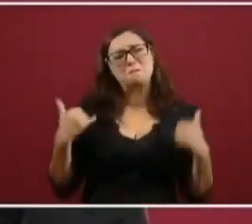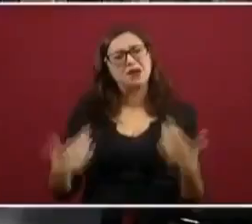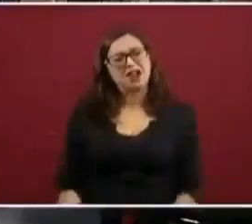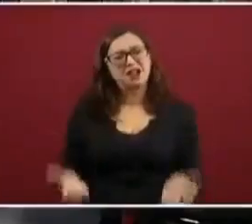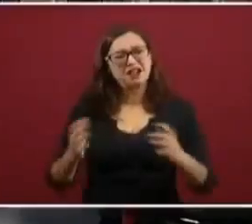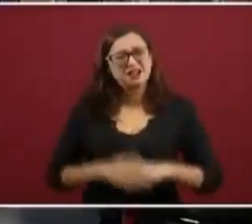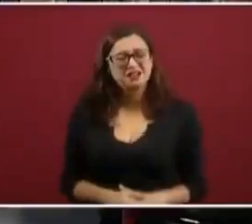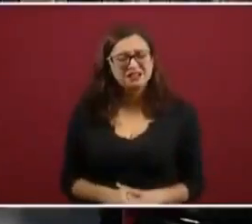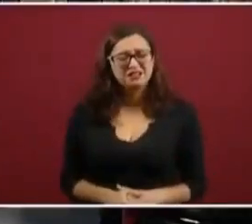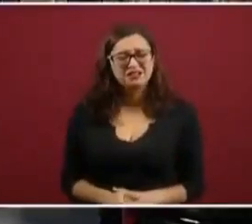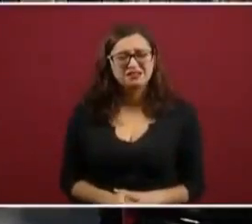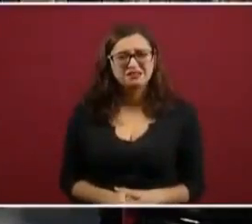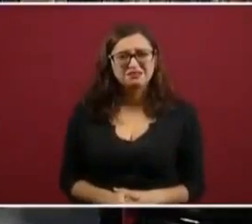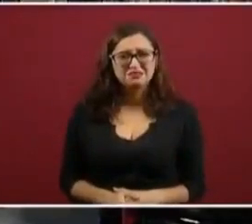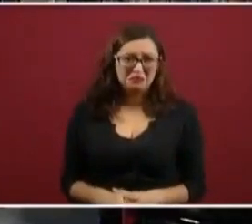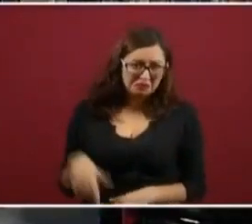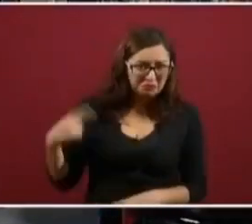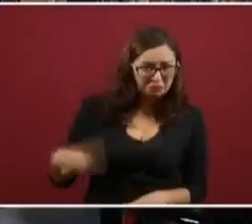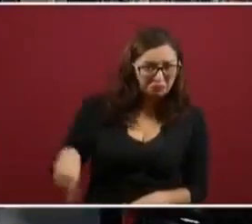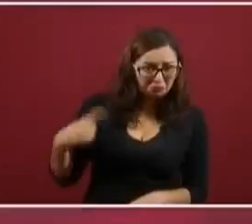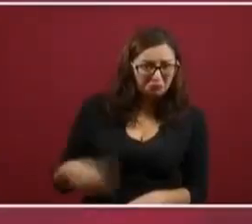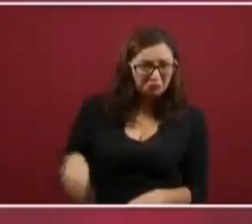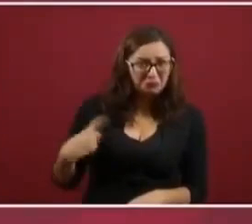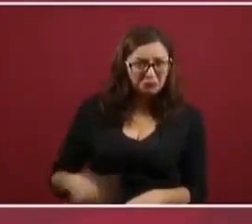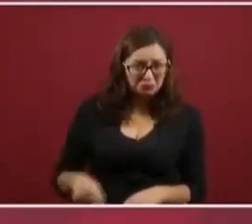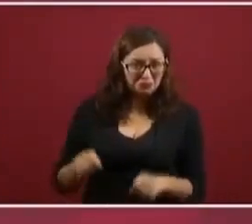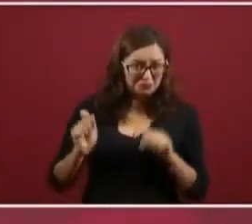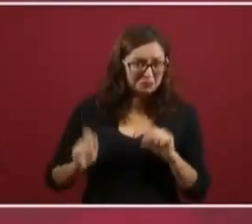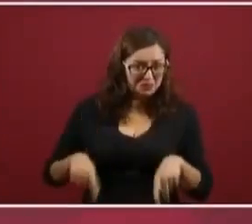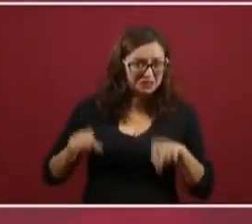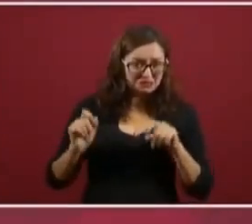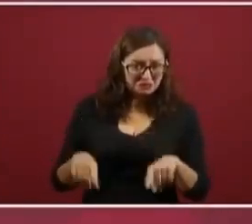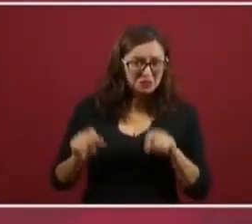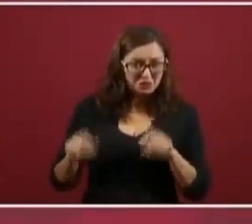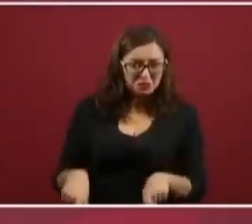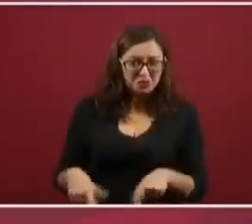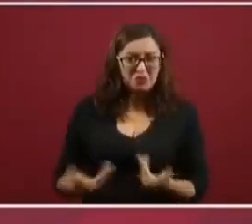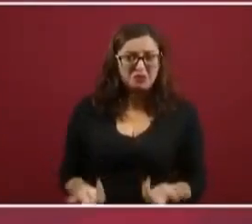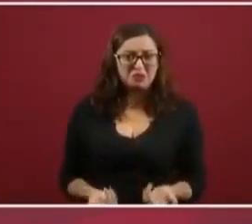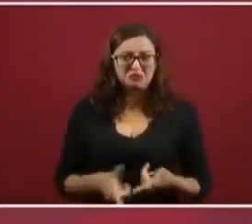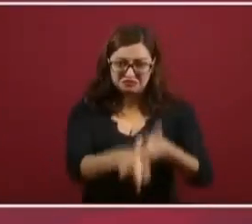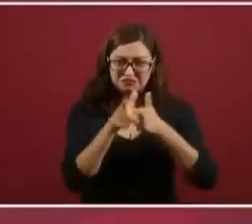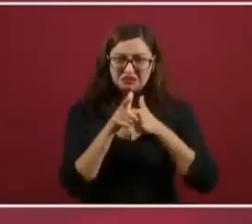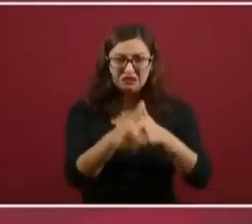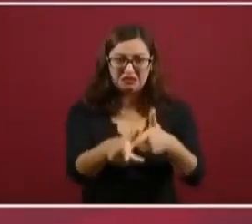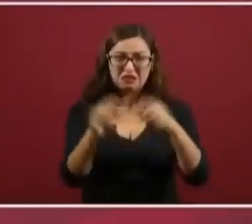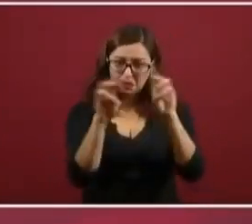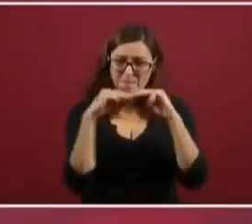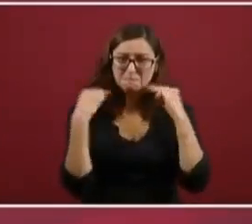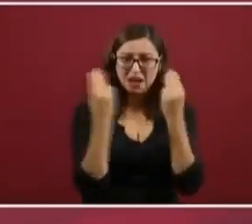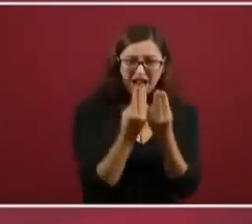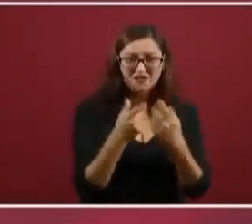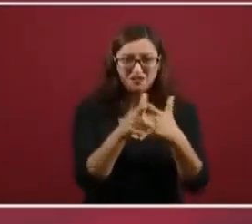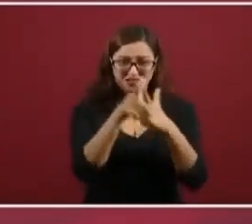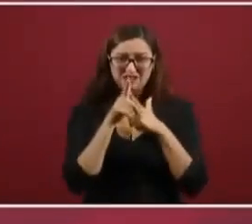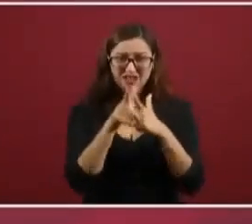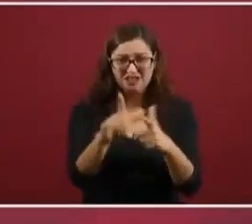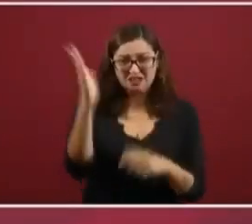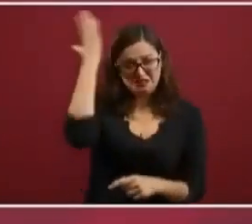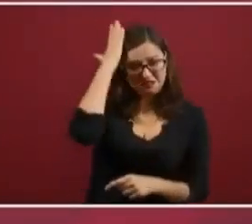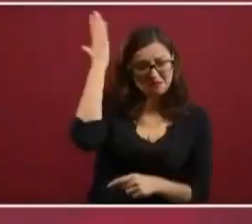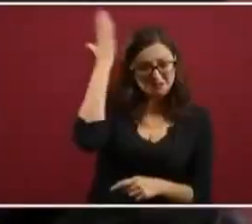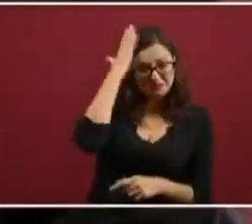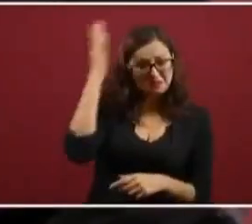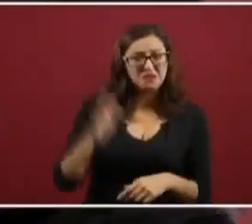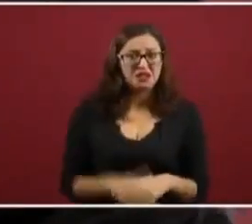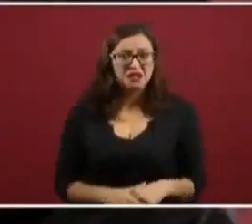lucha para seguir manteniendo caciquismo a líderes